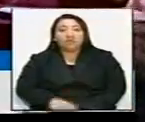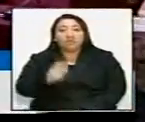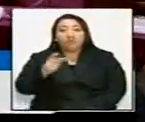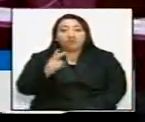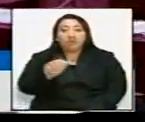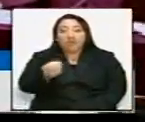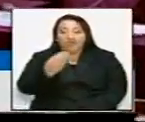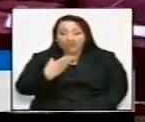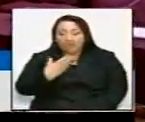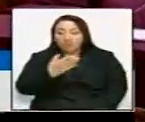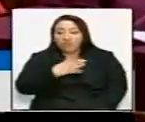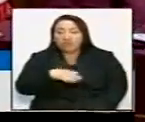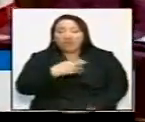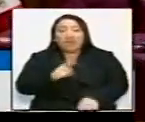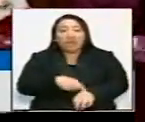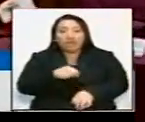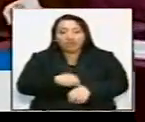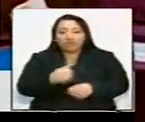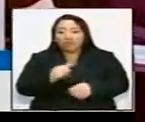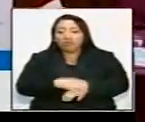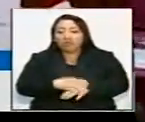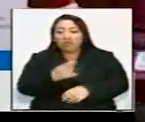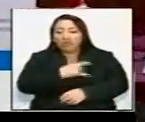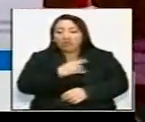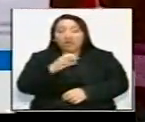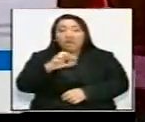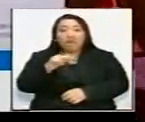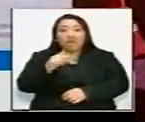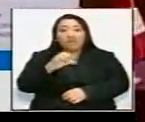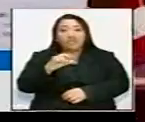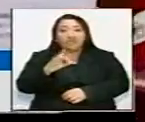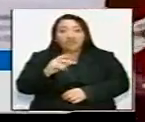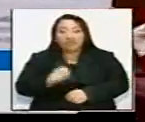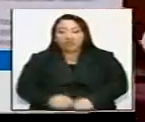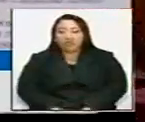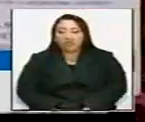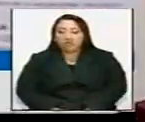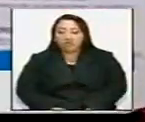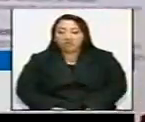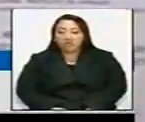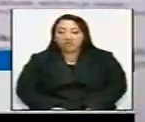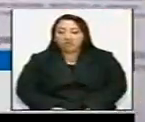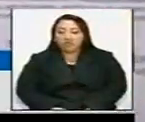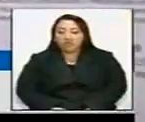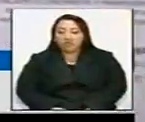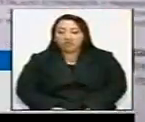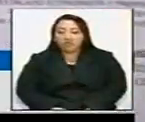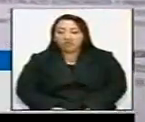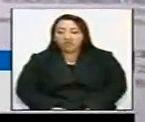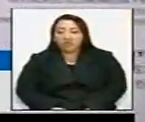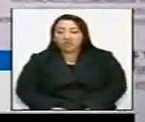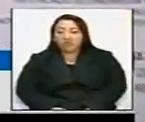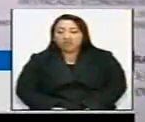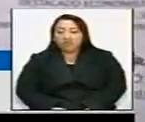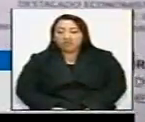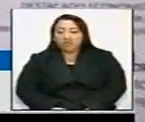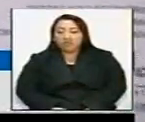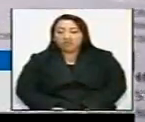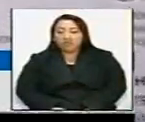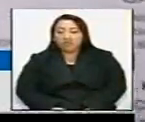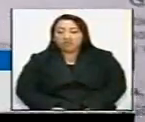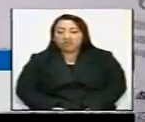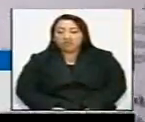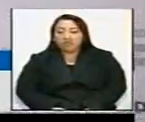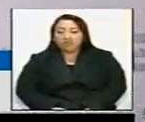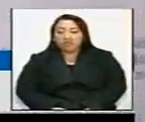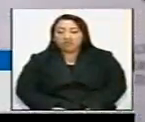día, empezando también por la Universidad del Pacífico. El Perú ha empezado las reformas macroeconómicas que lo han